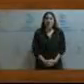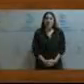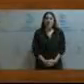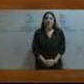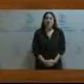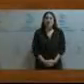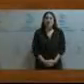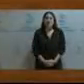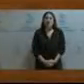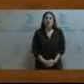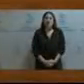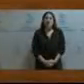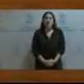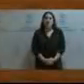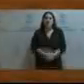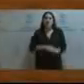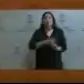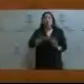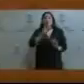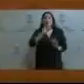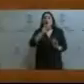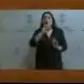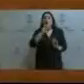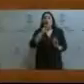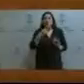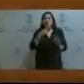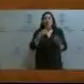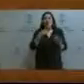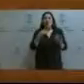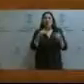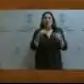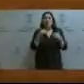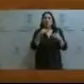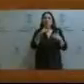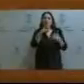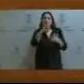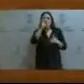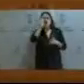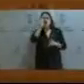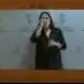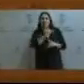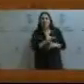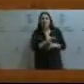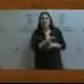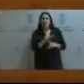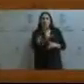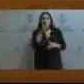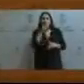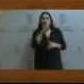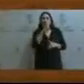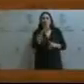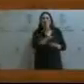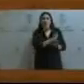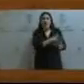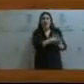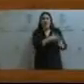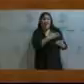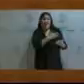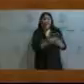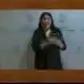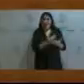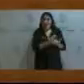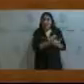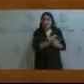Finalmente, me alegro de oír, primero de todo, me alegro de oír sus palabras, porque hasta ahora no habíamos oído la defensa hacia los